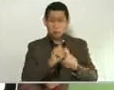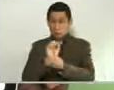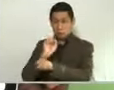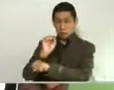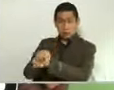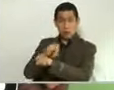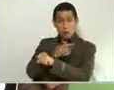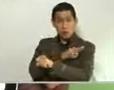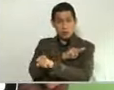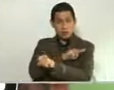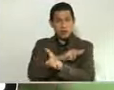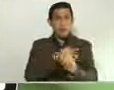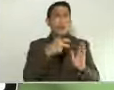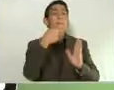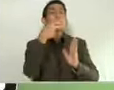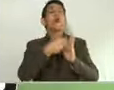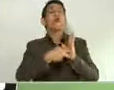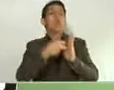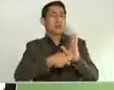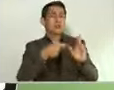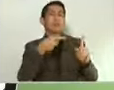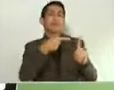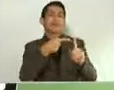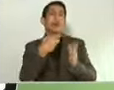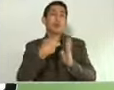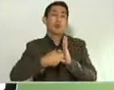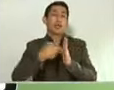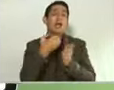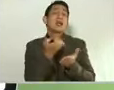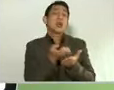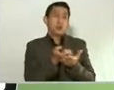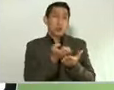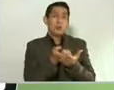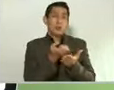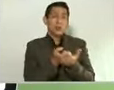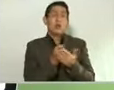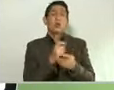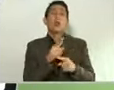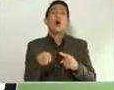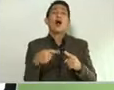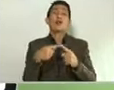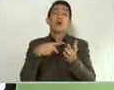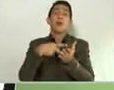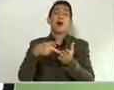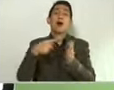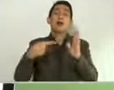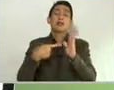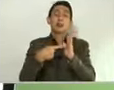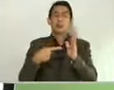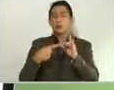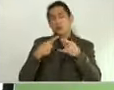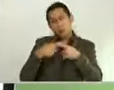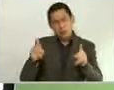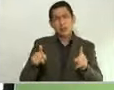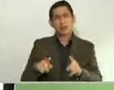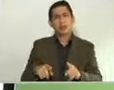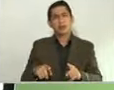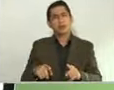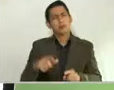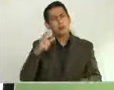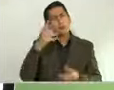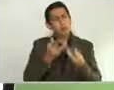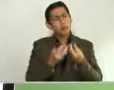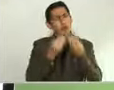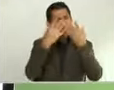impuestos prediales. Entonces, a todos los guayaquileños la mayoría, gracias a Dios, hace las cosas